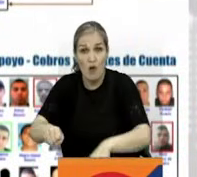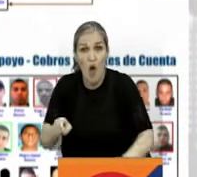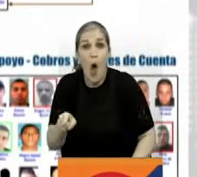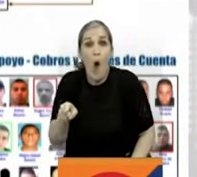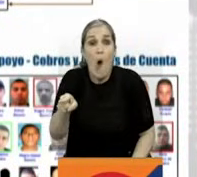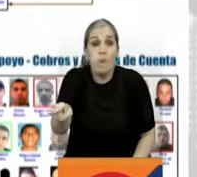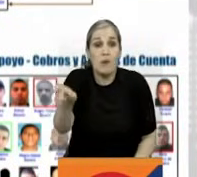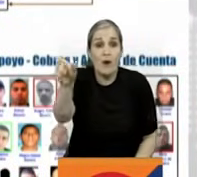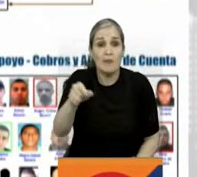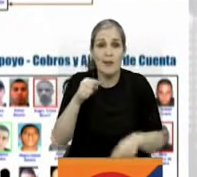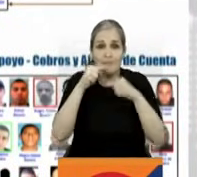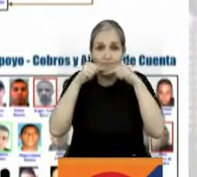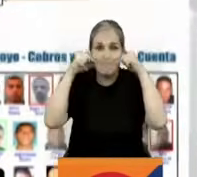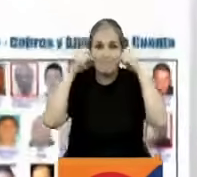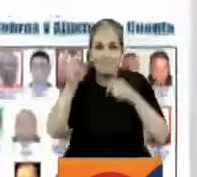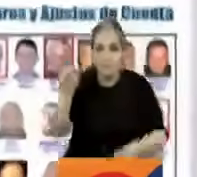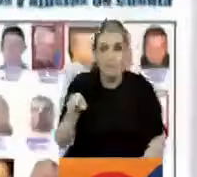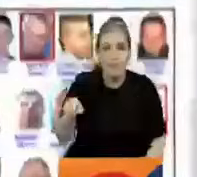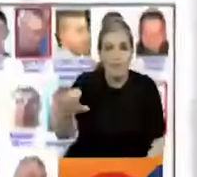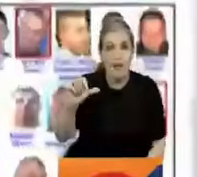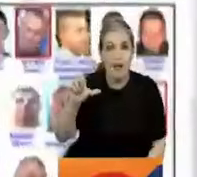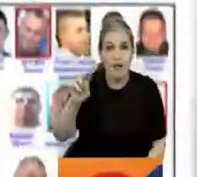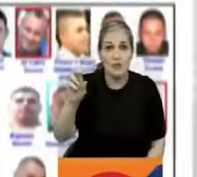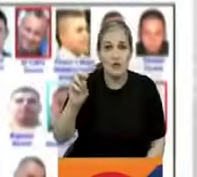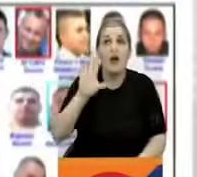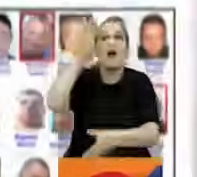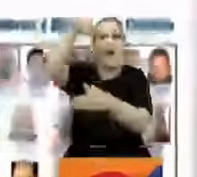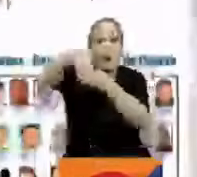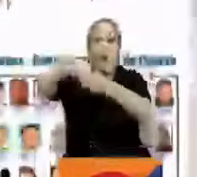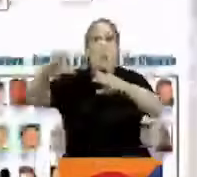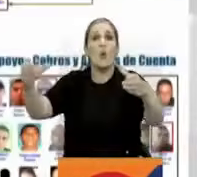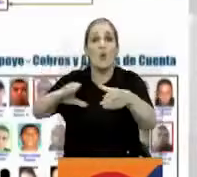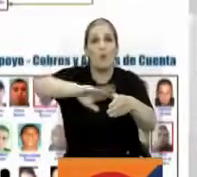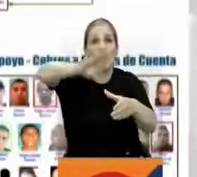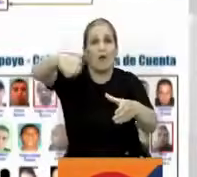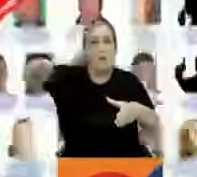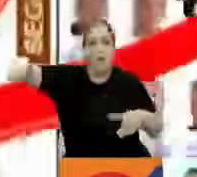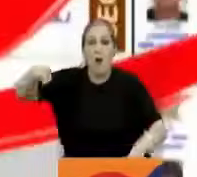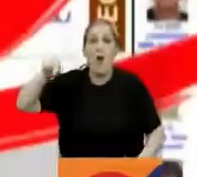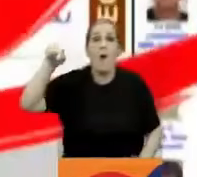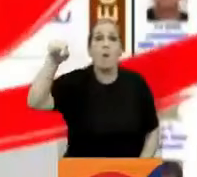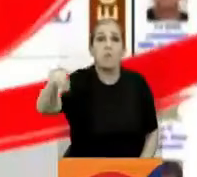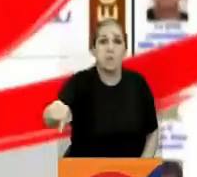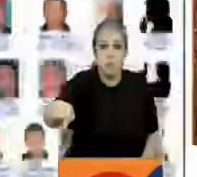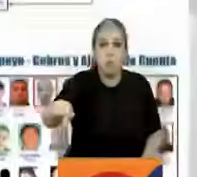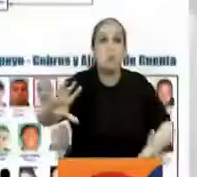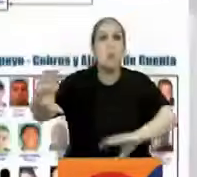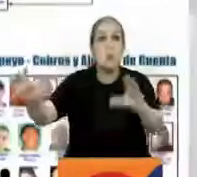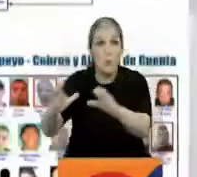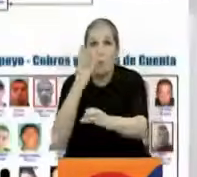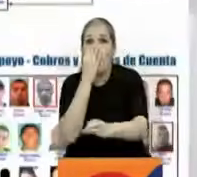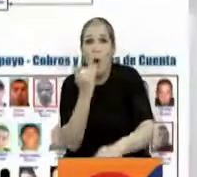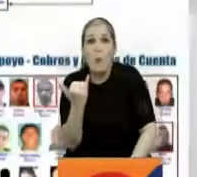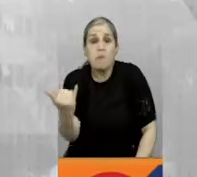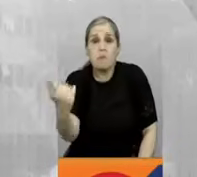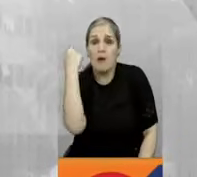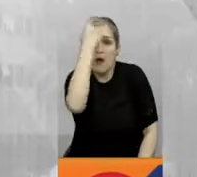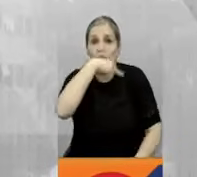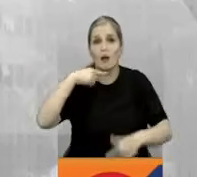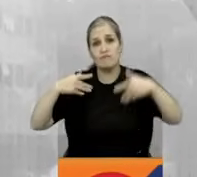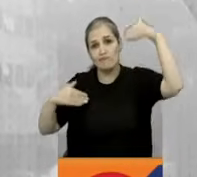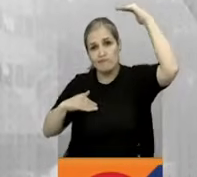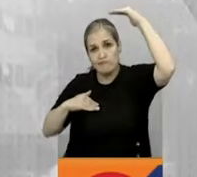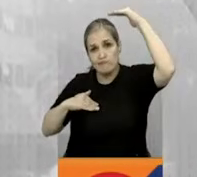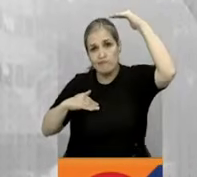Giraldo Montoya Calzones pertenecía a la primera línea de la banda criminal La